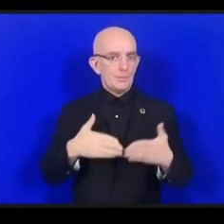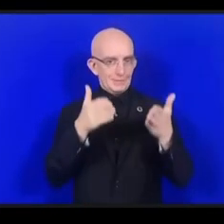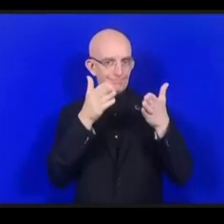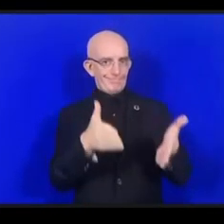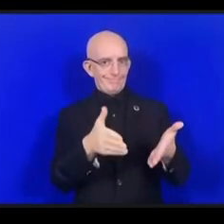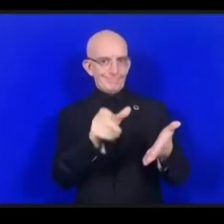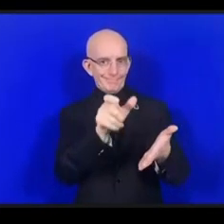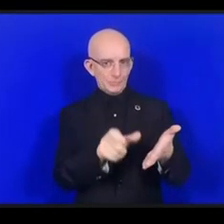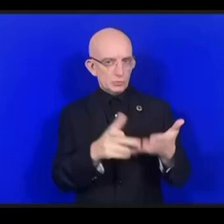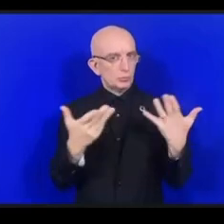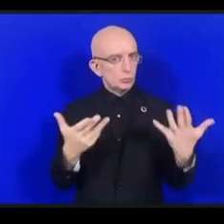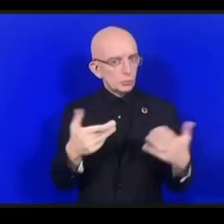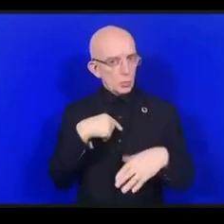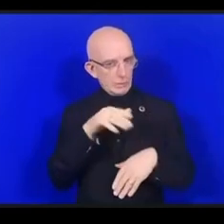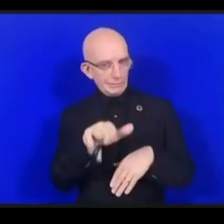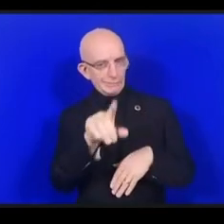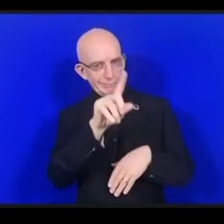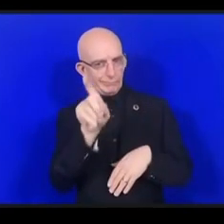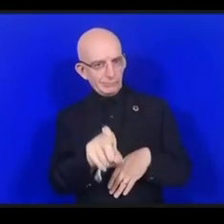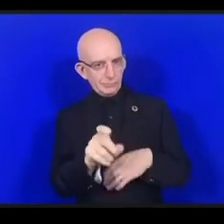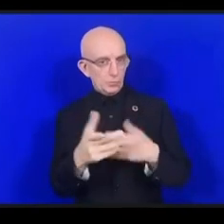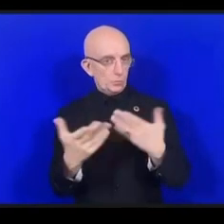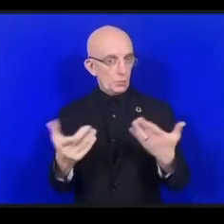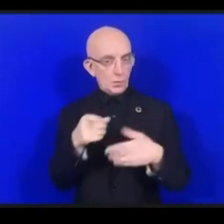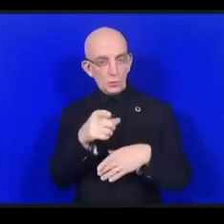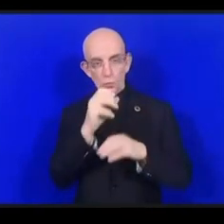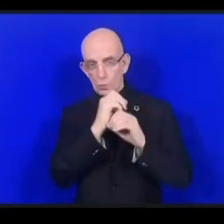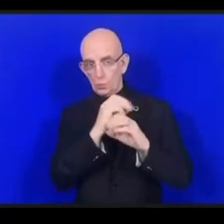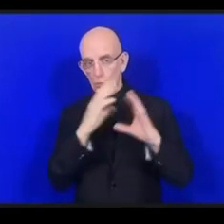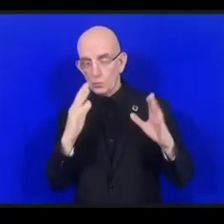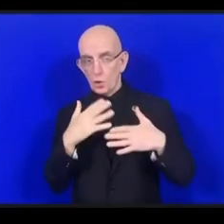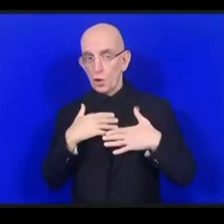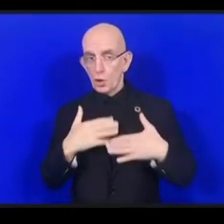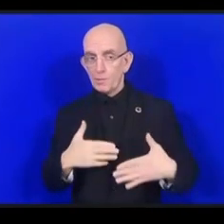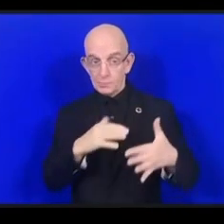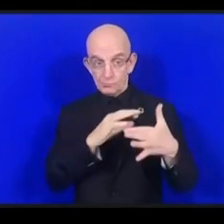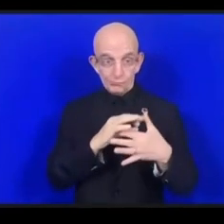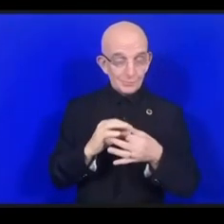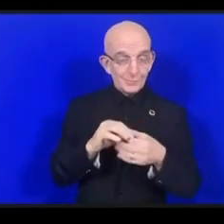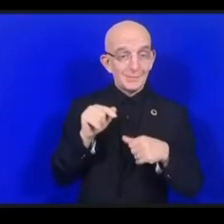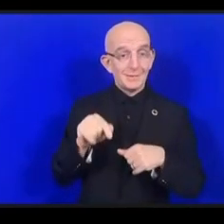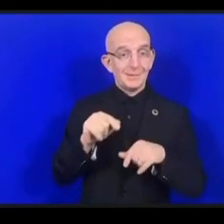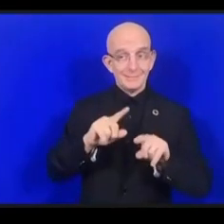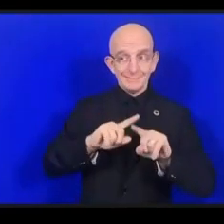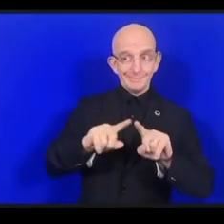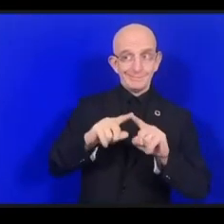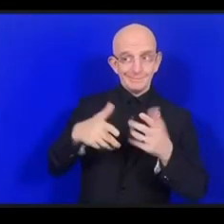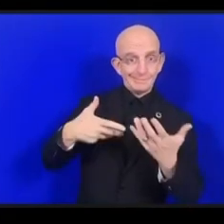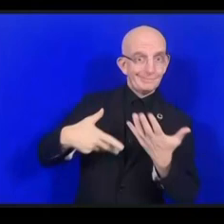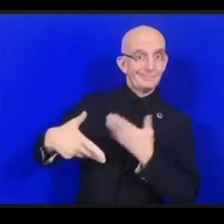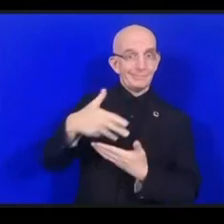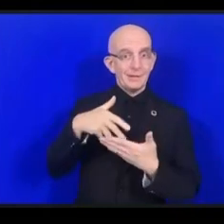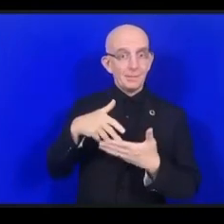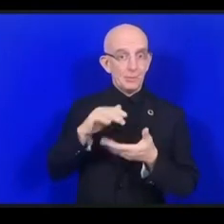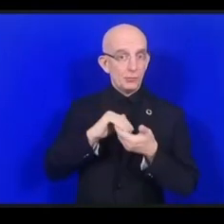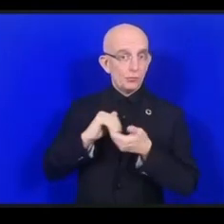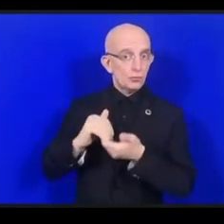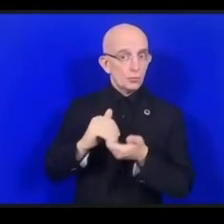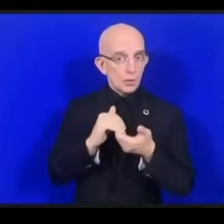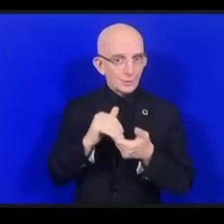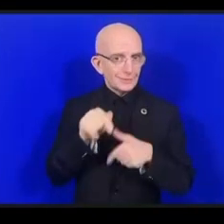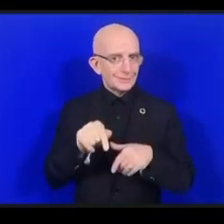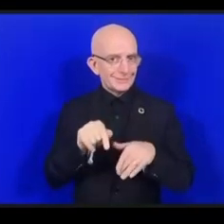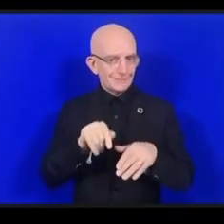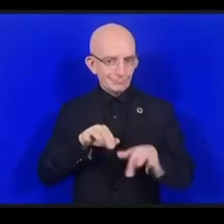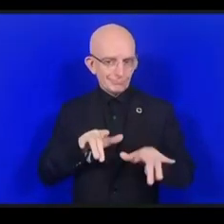cosas y qué pasos tomará esa colisión para asegurar de que haya un internet centrado en las personas abierto